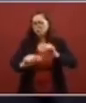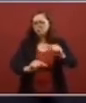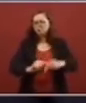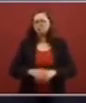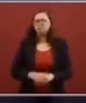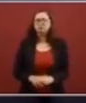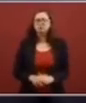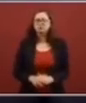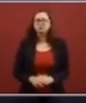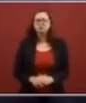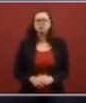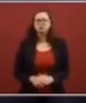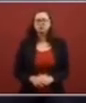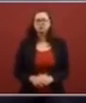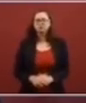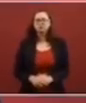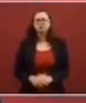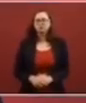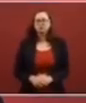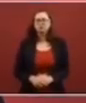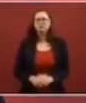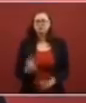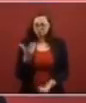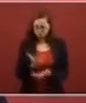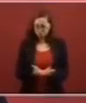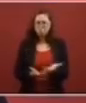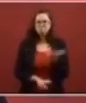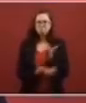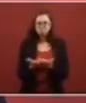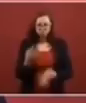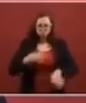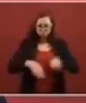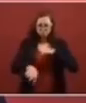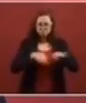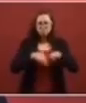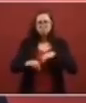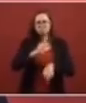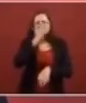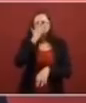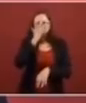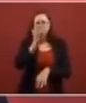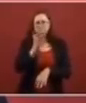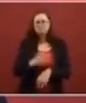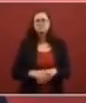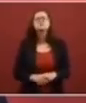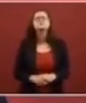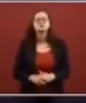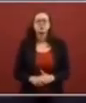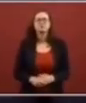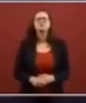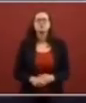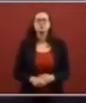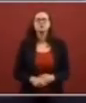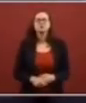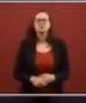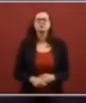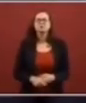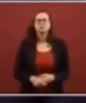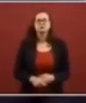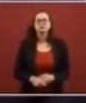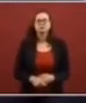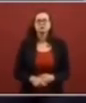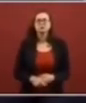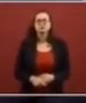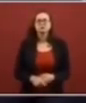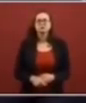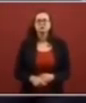carro. Porque se está actuando. La mía. Y en efecto. ¿La mía es de qué?